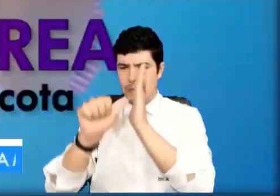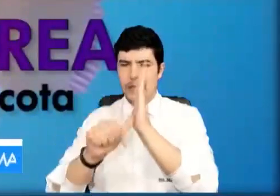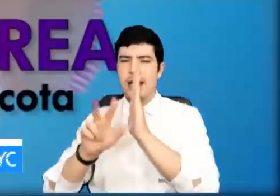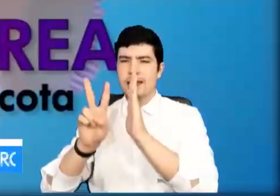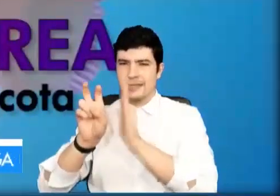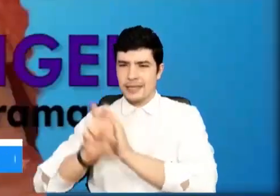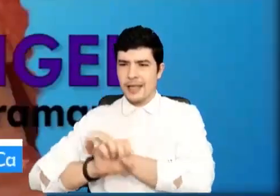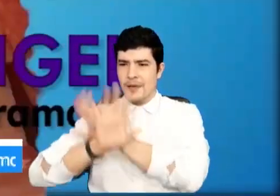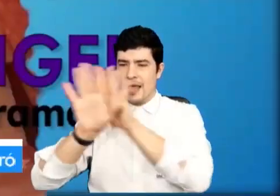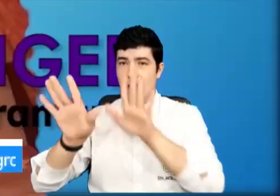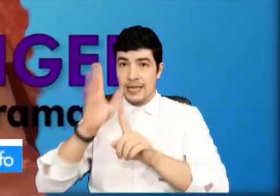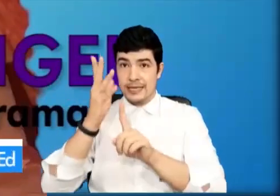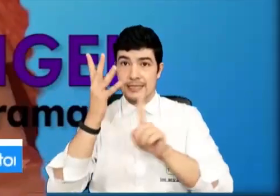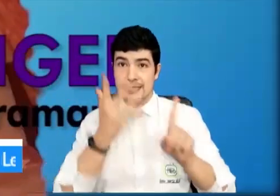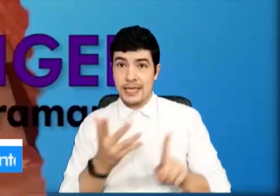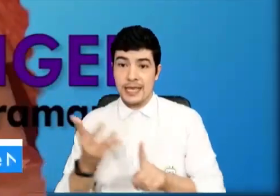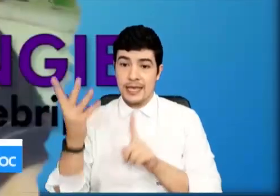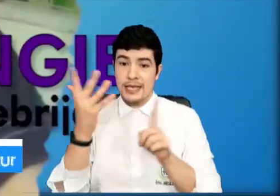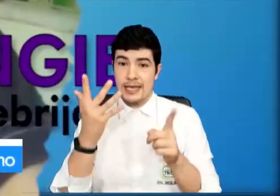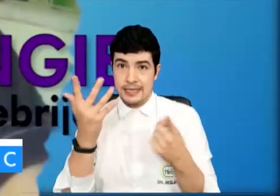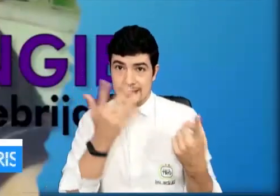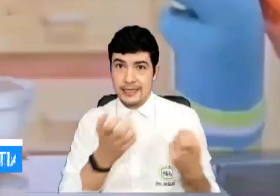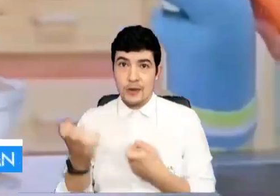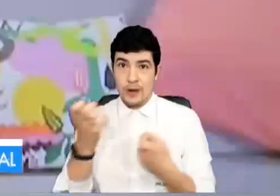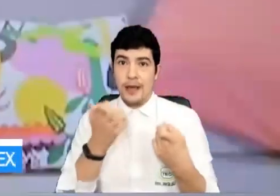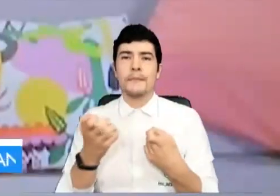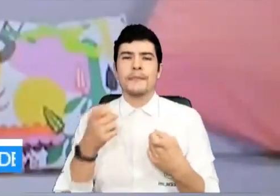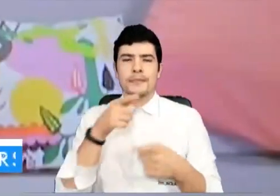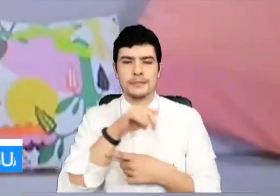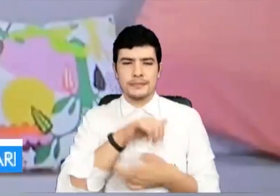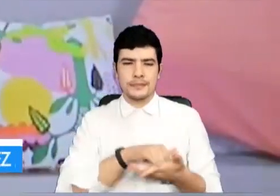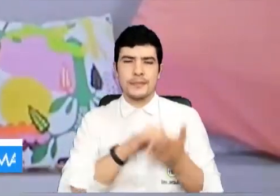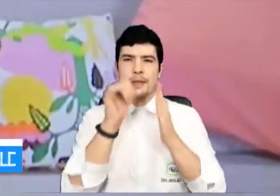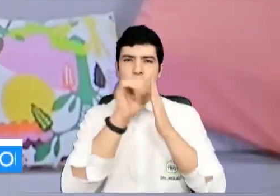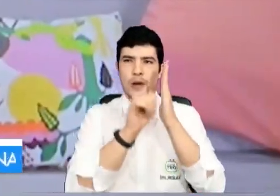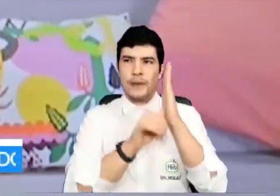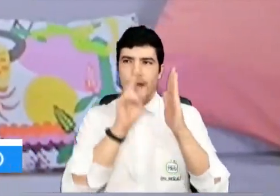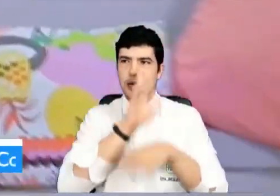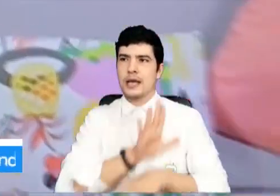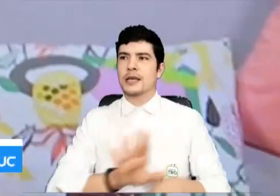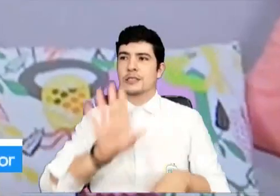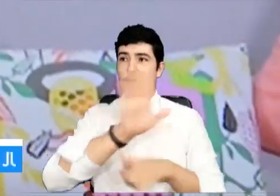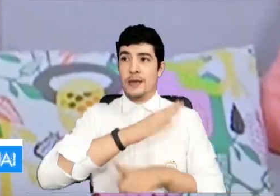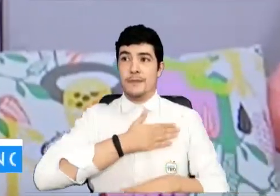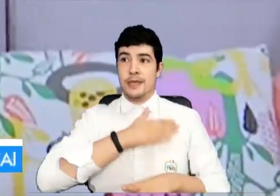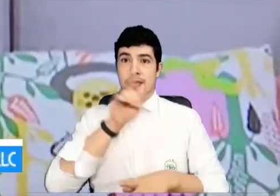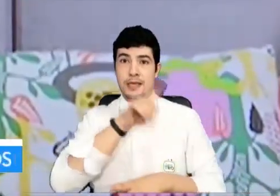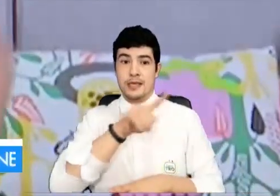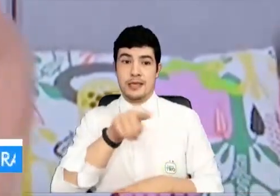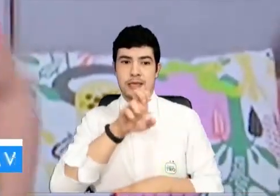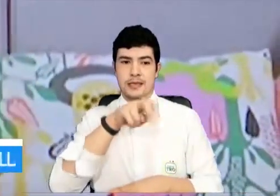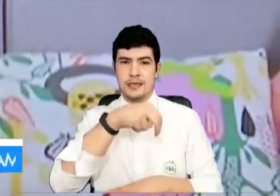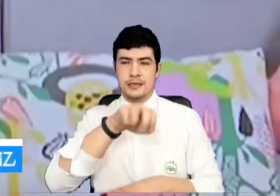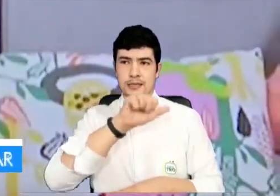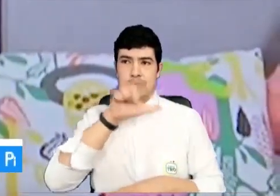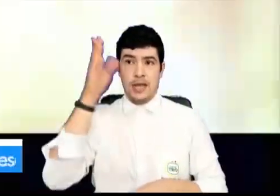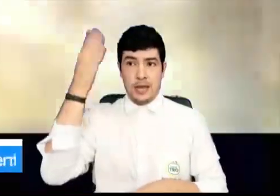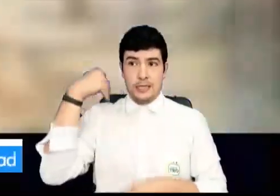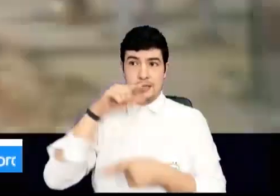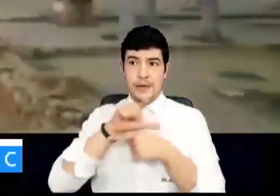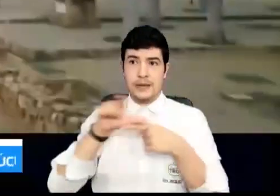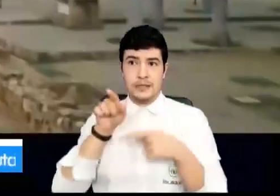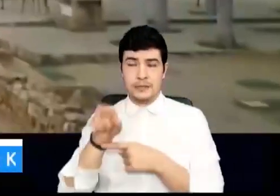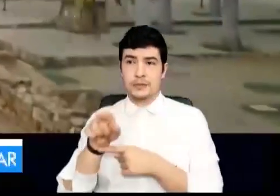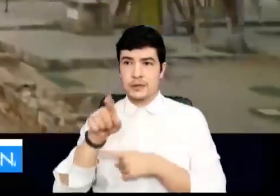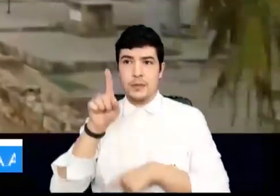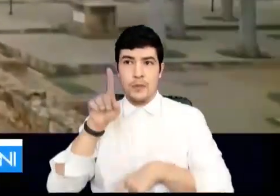de Presente Profe, arrancamos hoy con el primer capítulo. Tro Más Plus, un espacio alterno a la señal convencional del Canal Tro, que